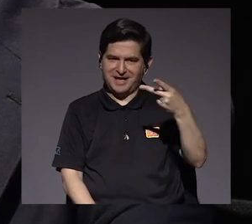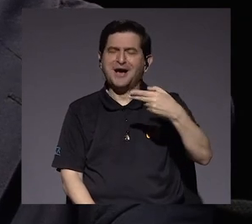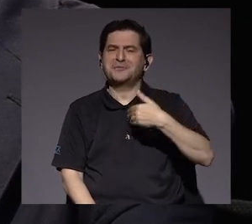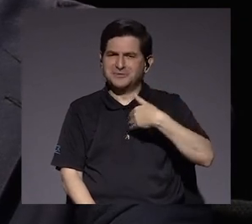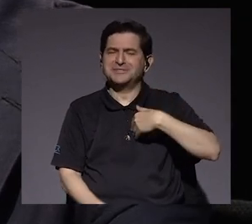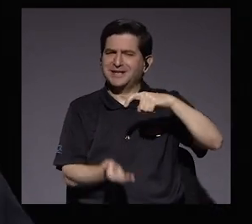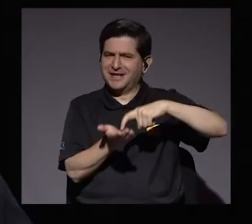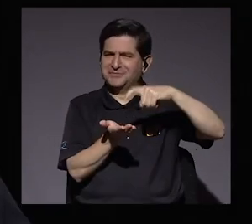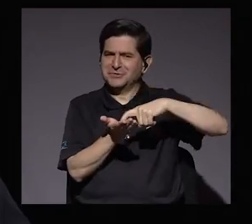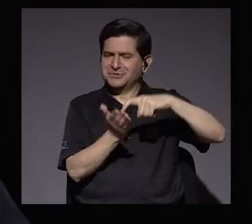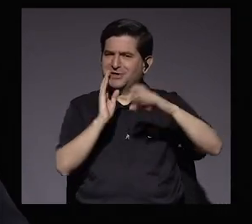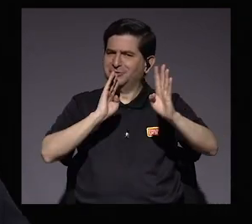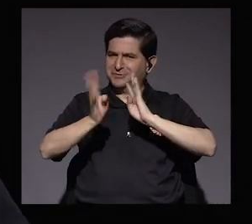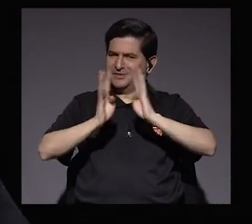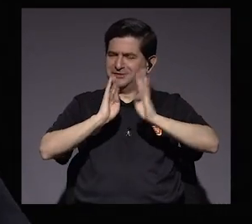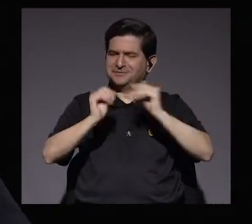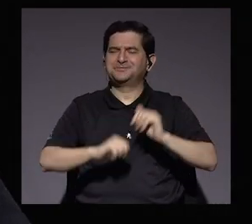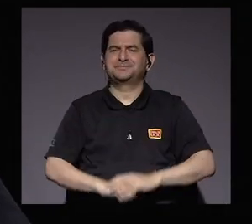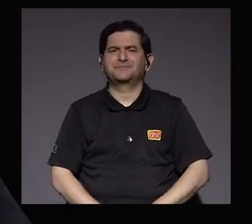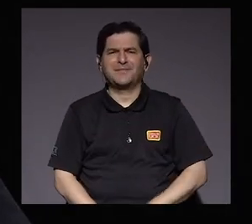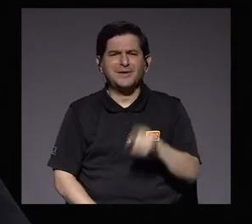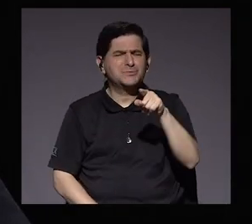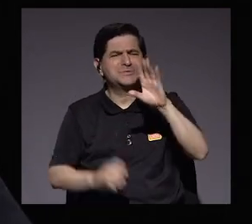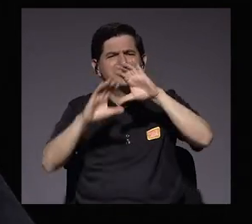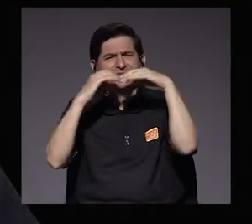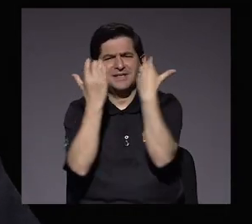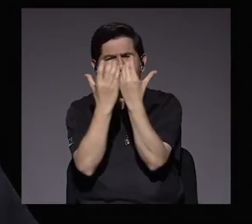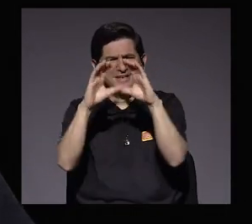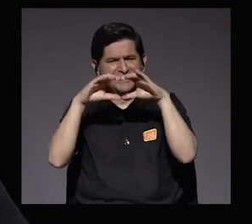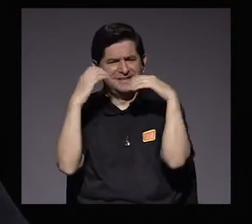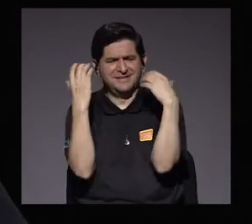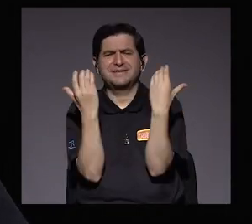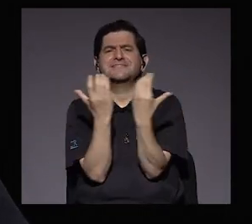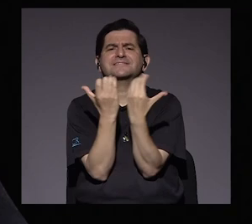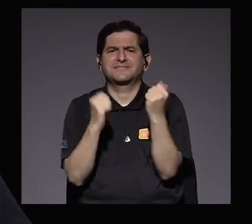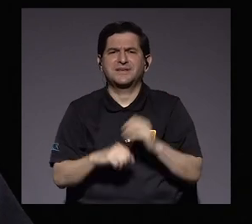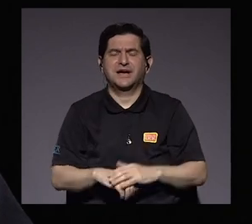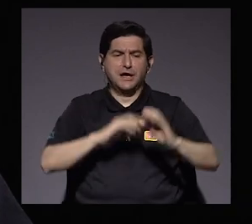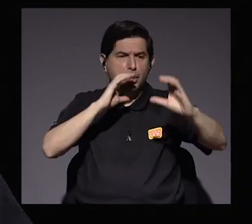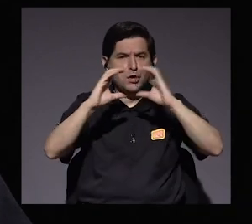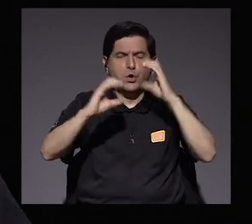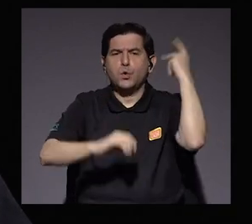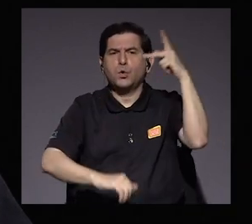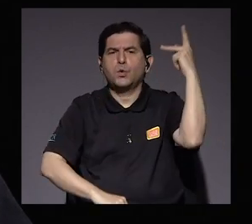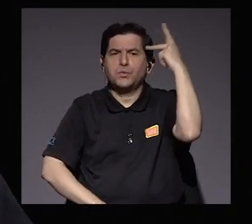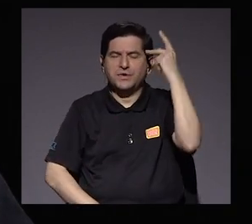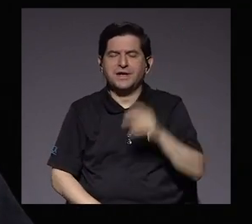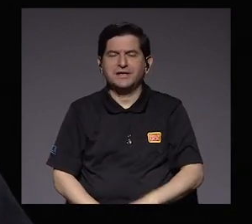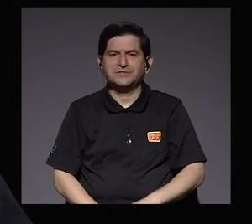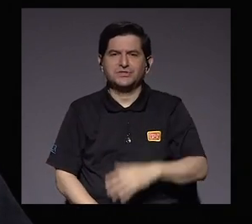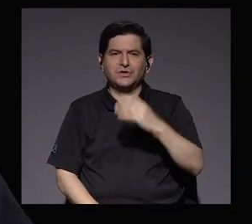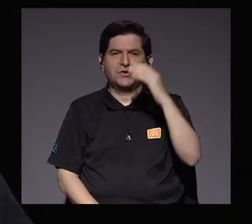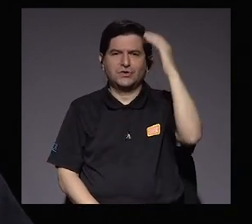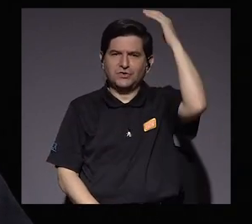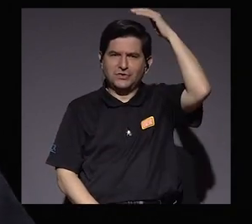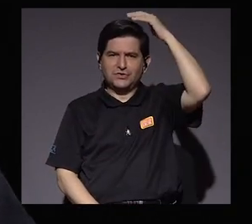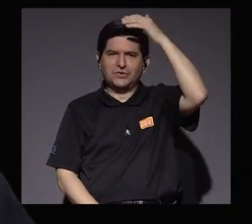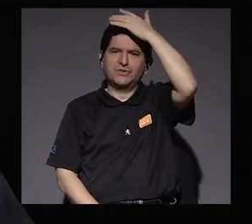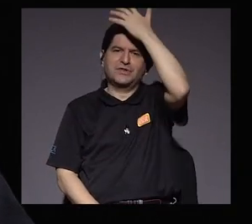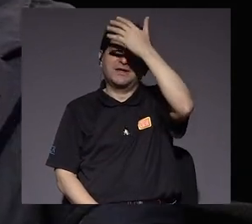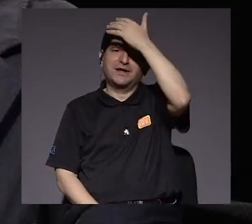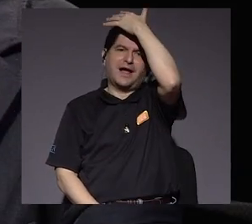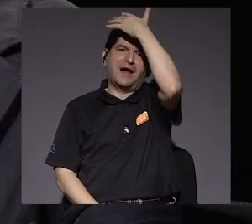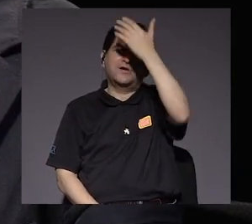esta conversación. ¿Cómo catalogaría, don Gustavo, la comunicación política de don Carlos